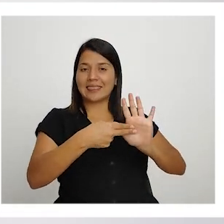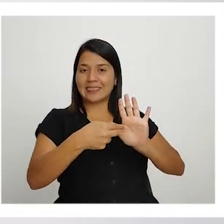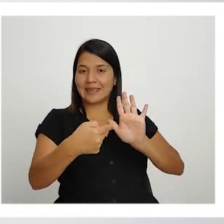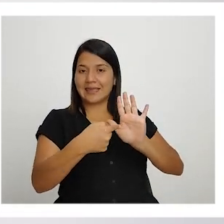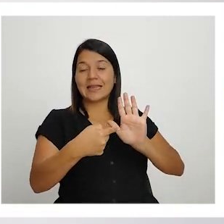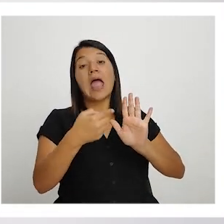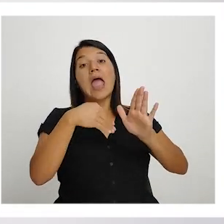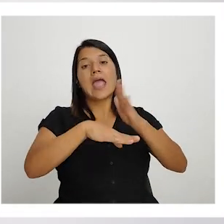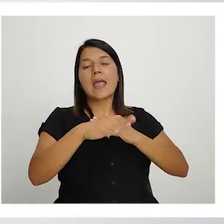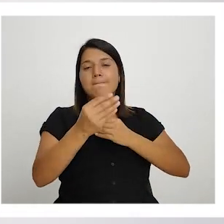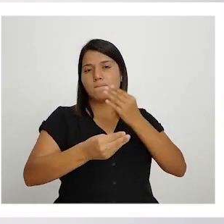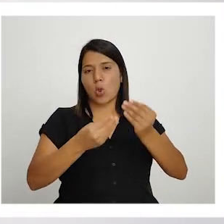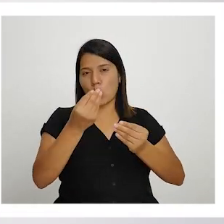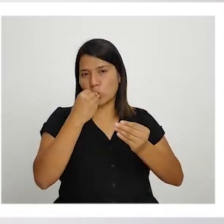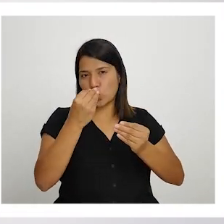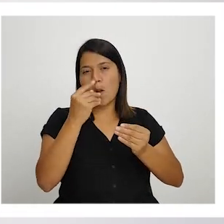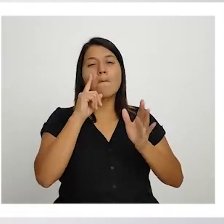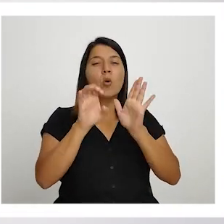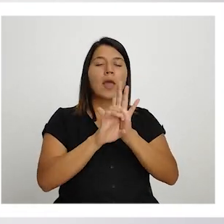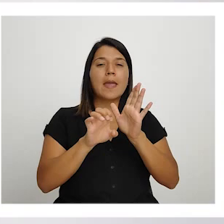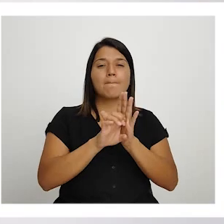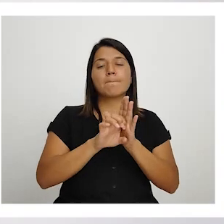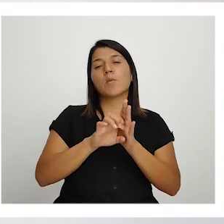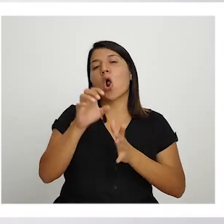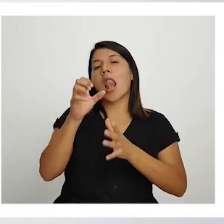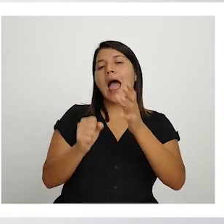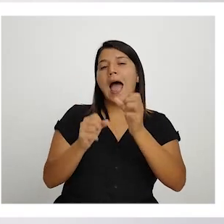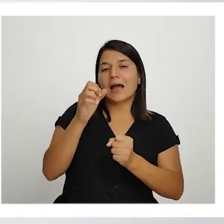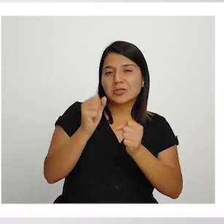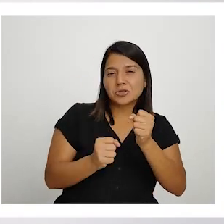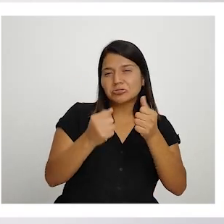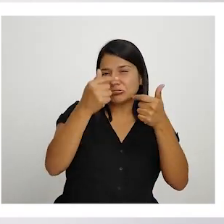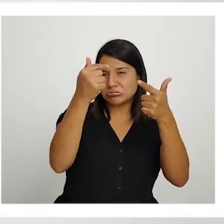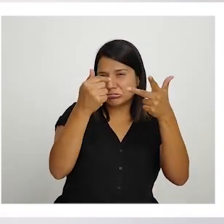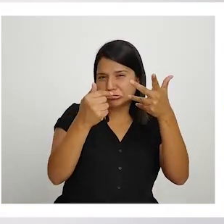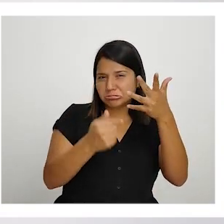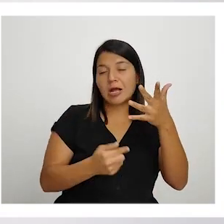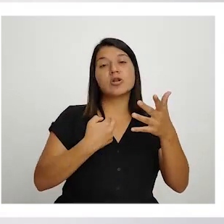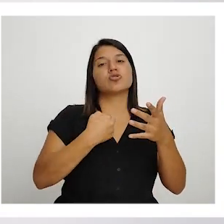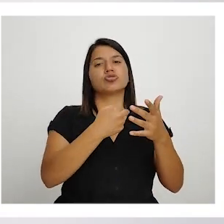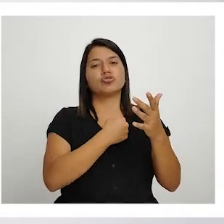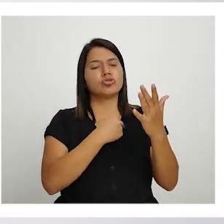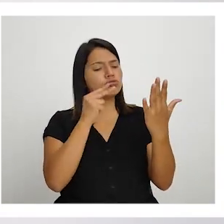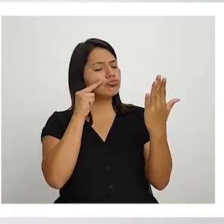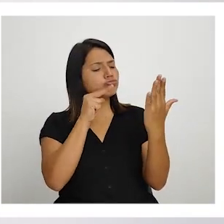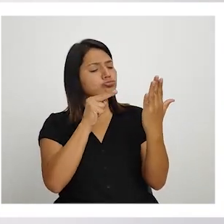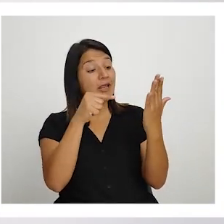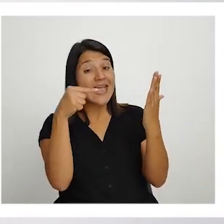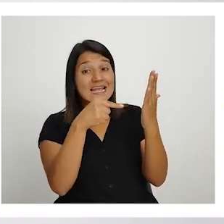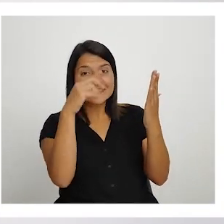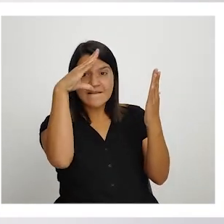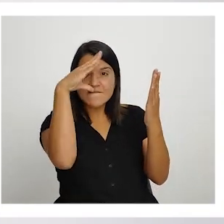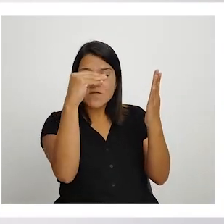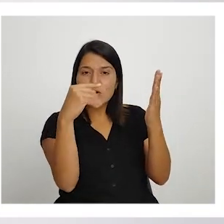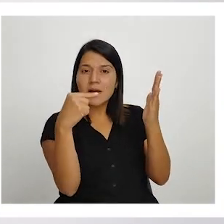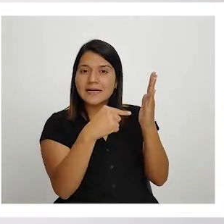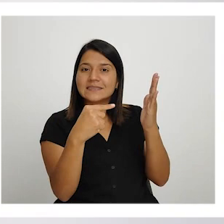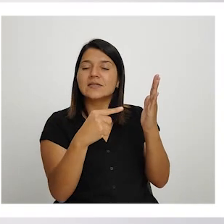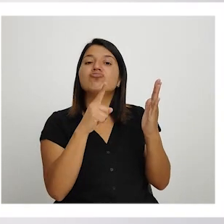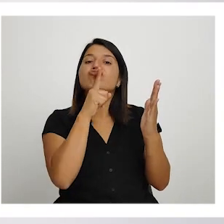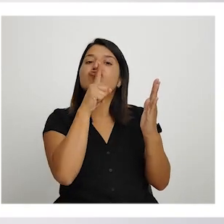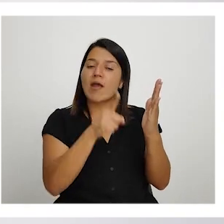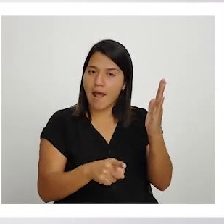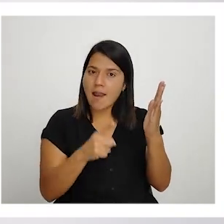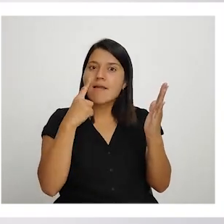alimenticios, como lácteos y muchos otros. Velamos porque la información que esté en las etiquetas sea la que